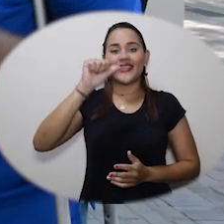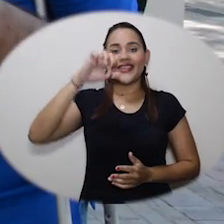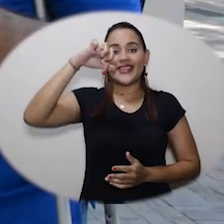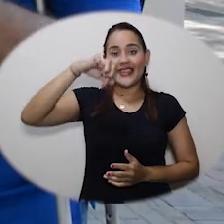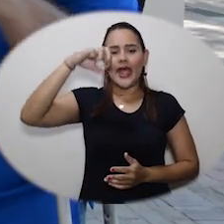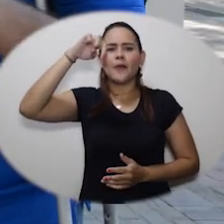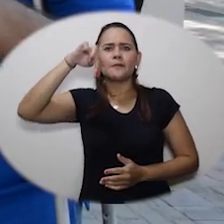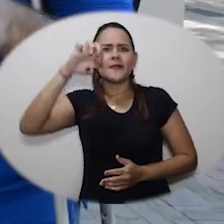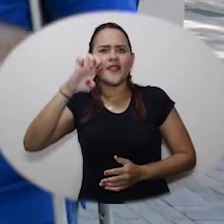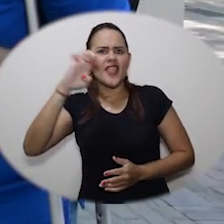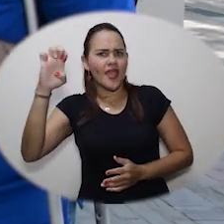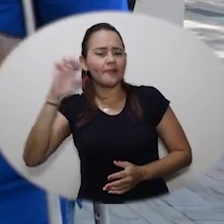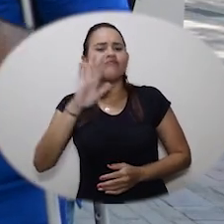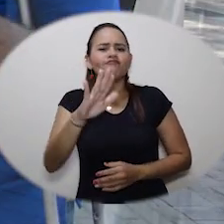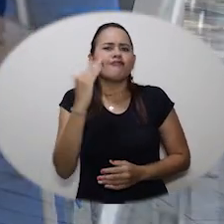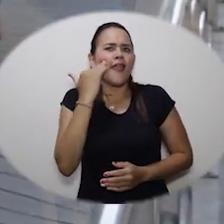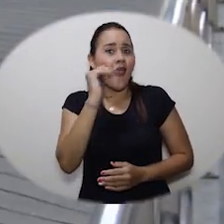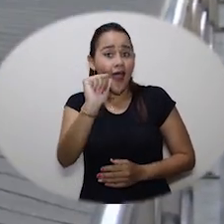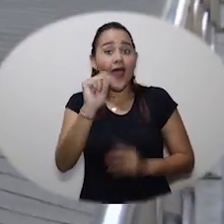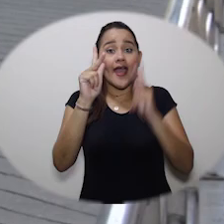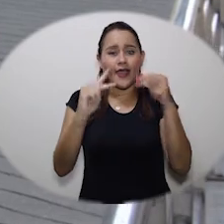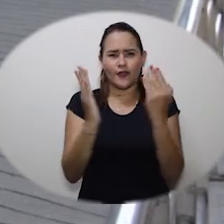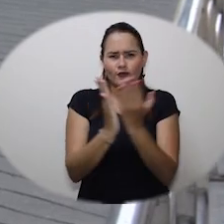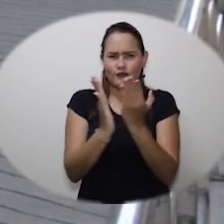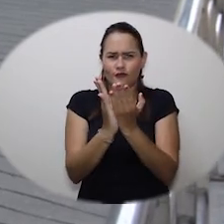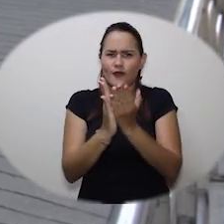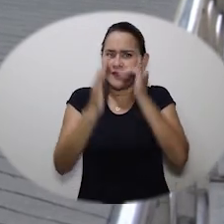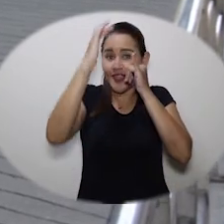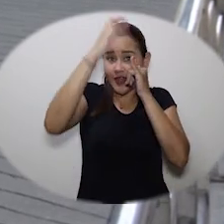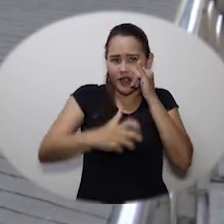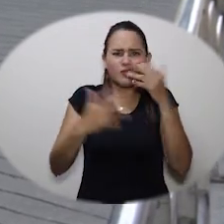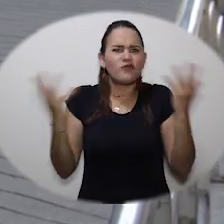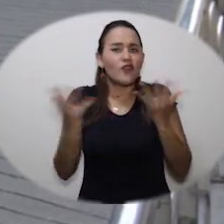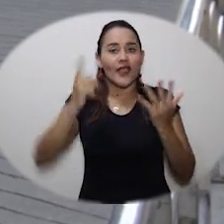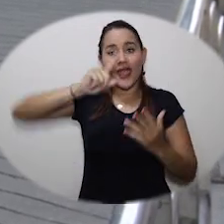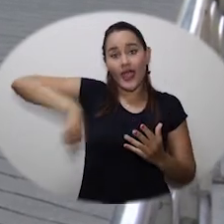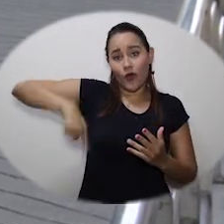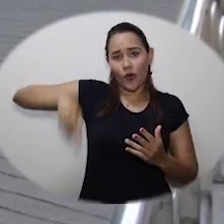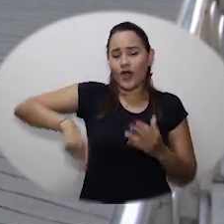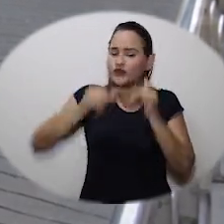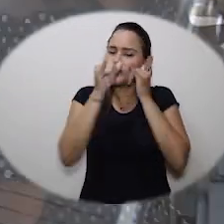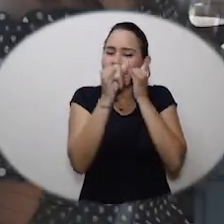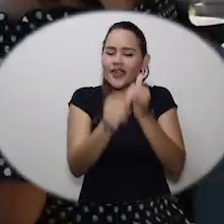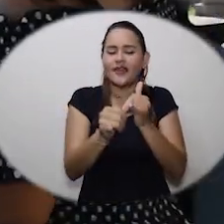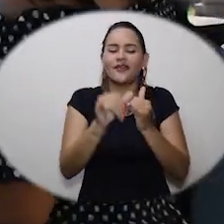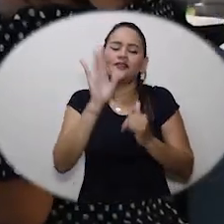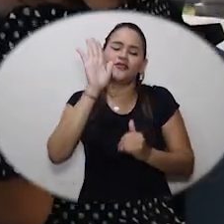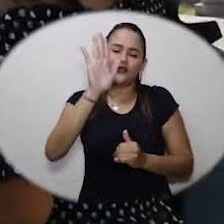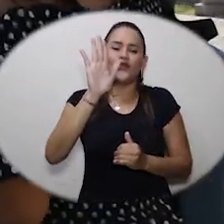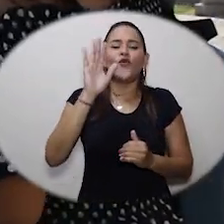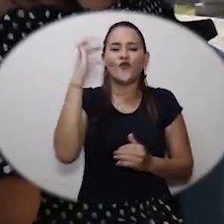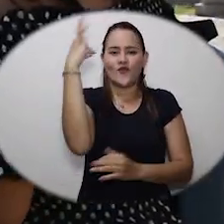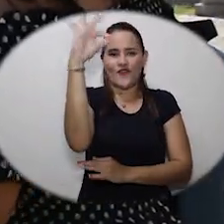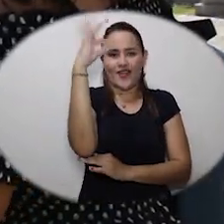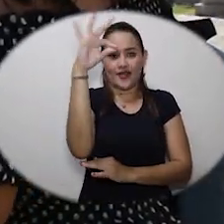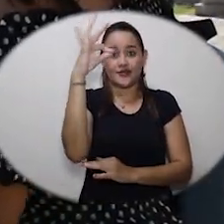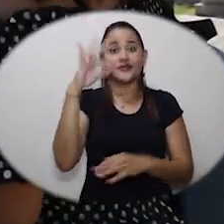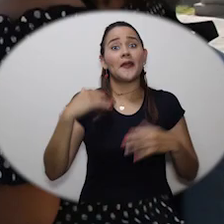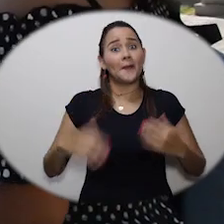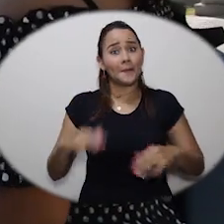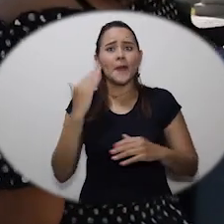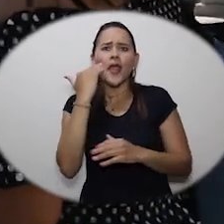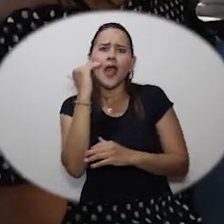Daphne Ferber es una estudiante de Ingeniería Industrial de la Escuela Nacional de Ingenieros de Metz en Francia, que decidió emprender una